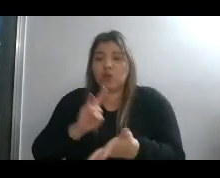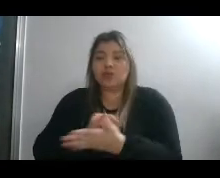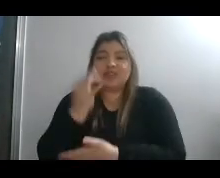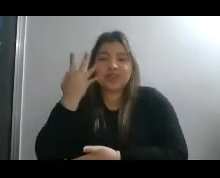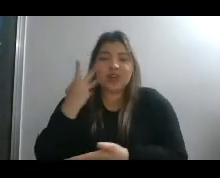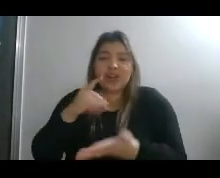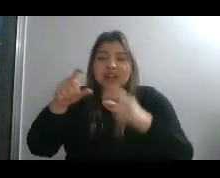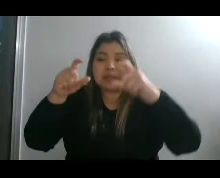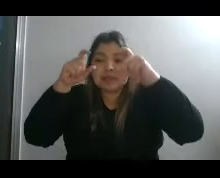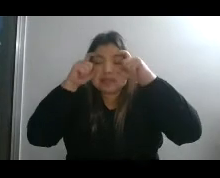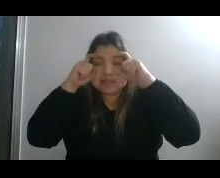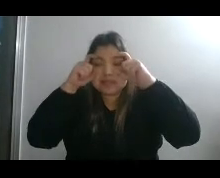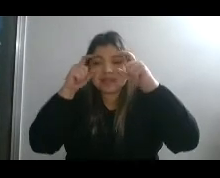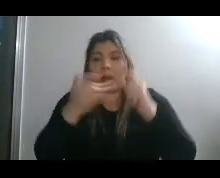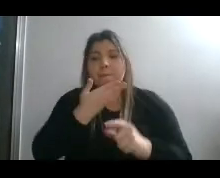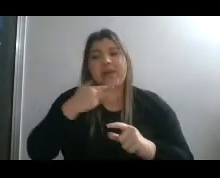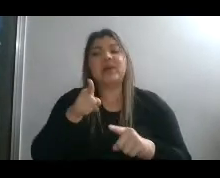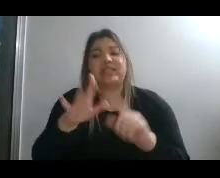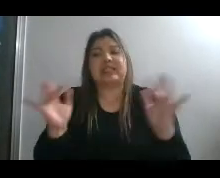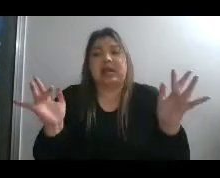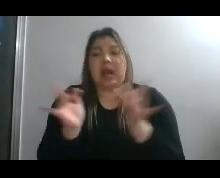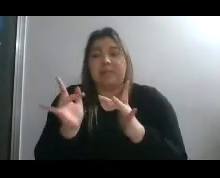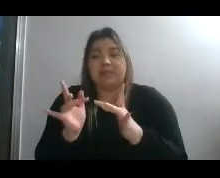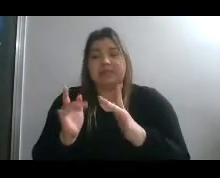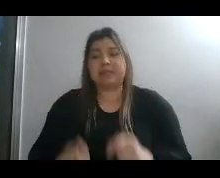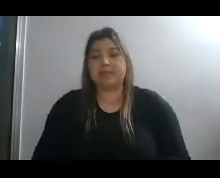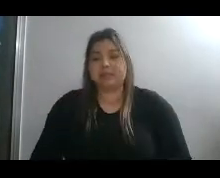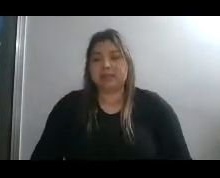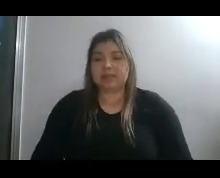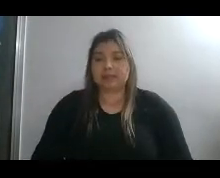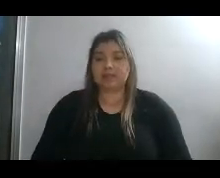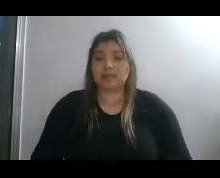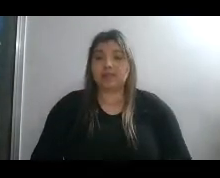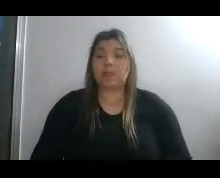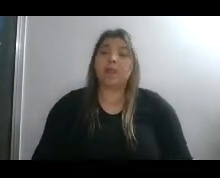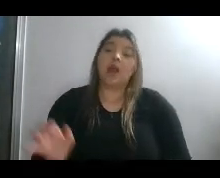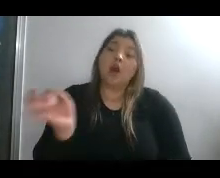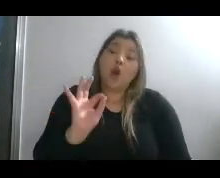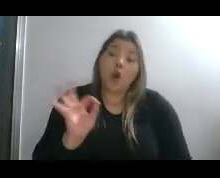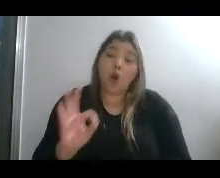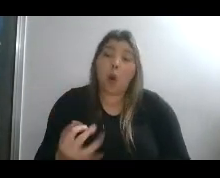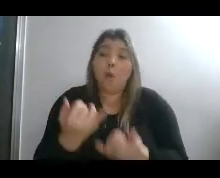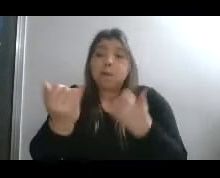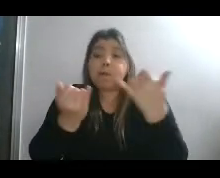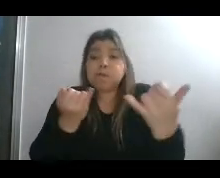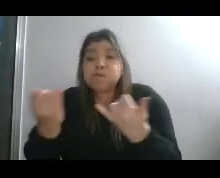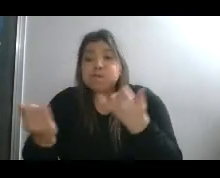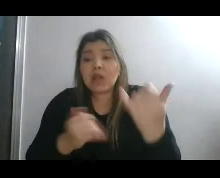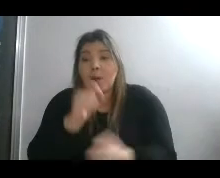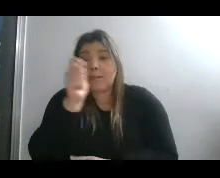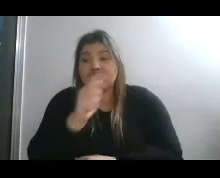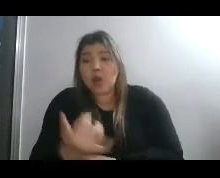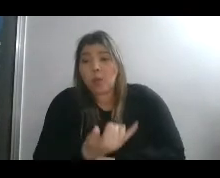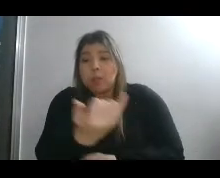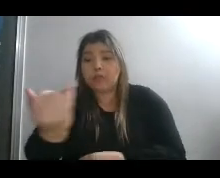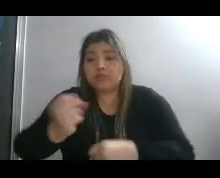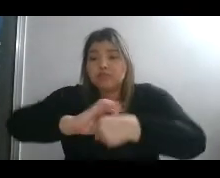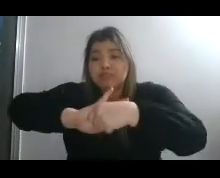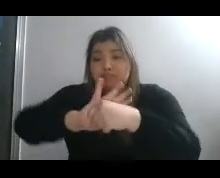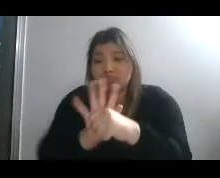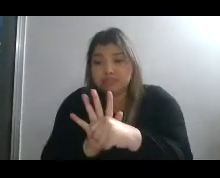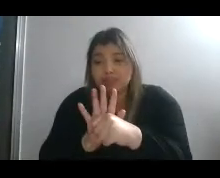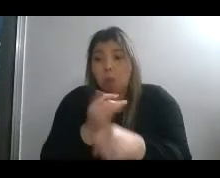momentos. O prioricemos la entrega de las caretas en estos servicios en donde sabemos que va a ser la mayor afluencia de estos